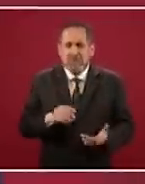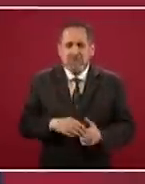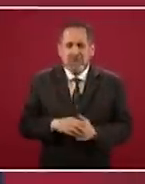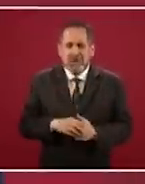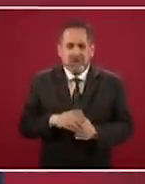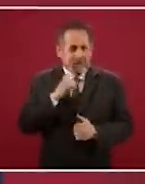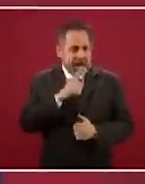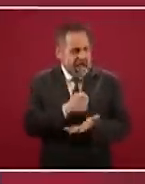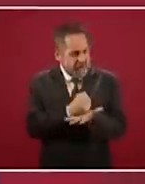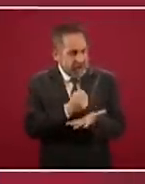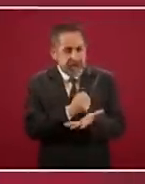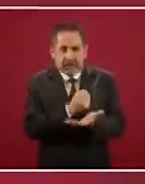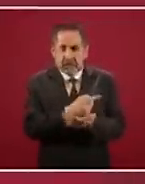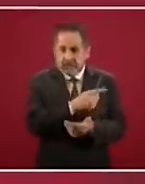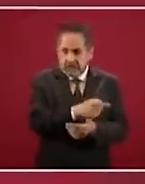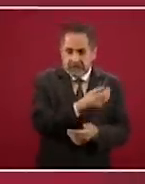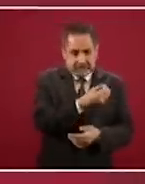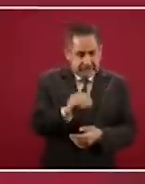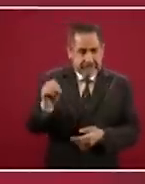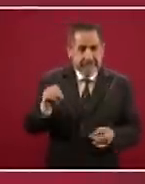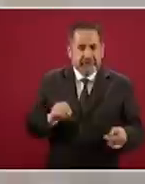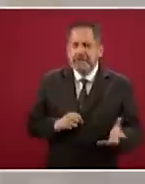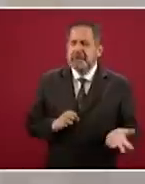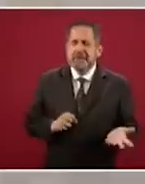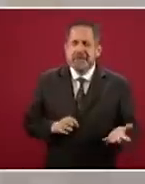a fortiori